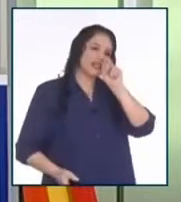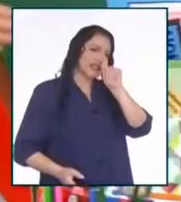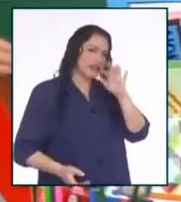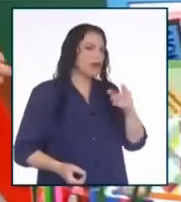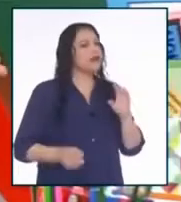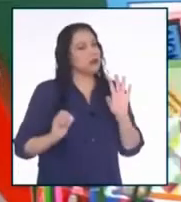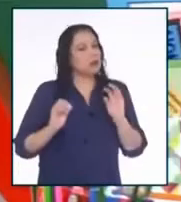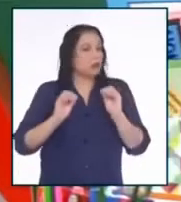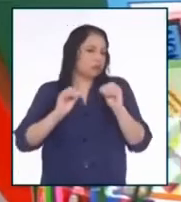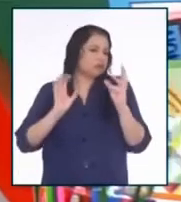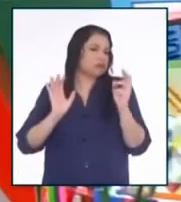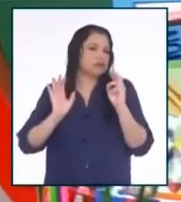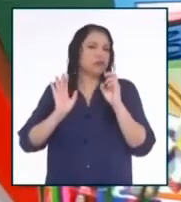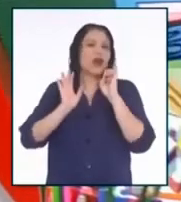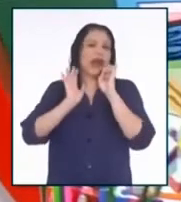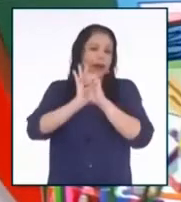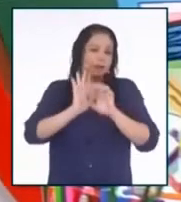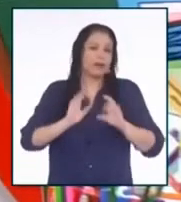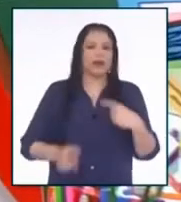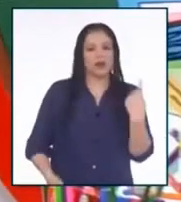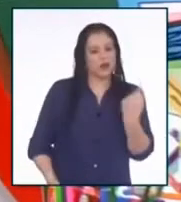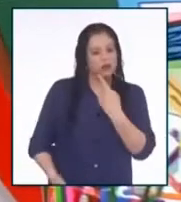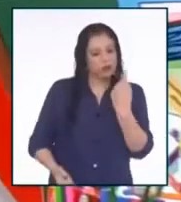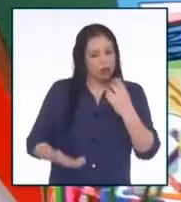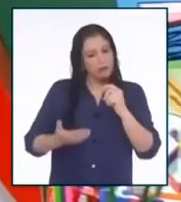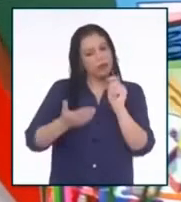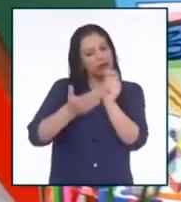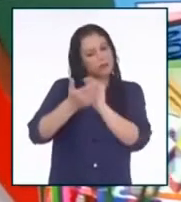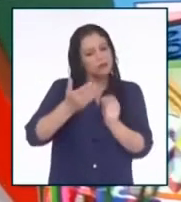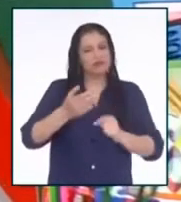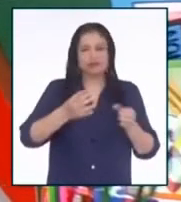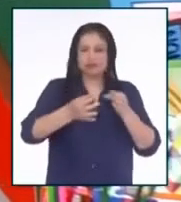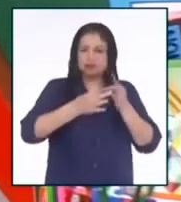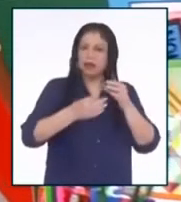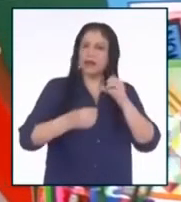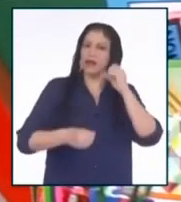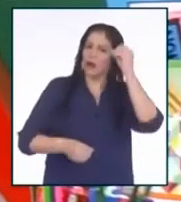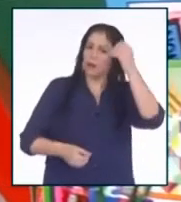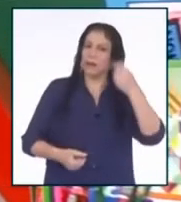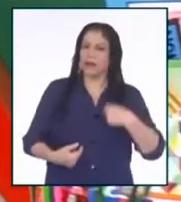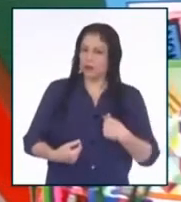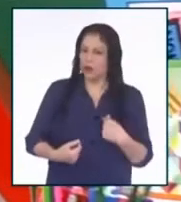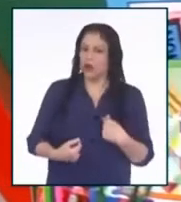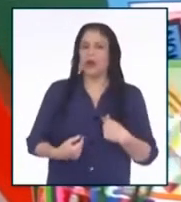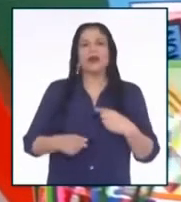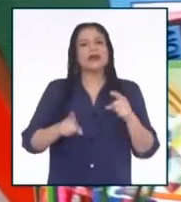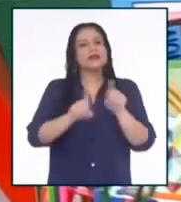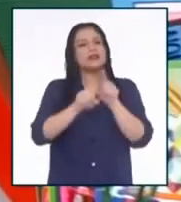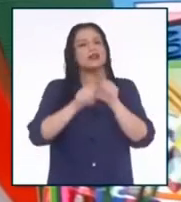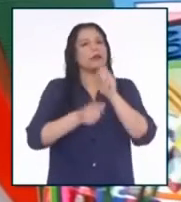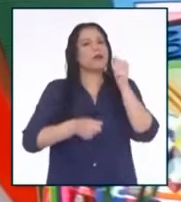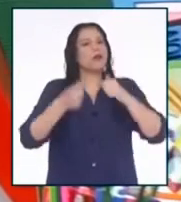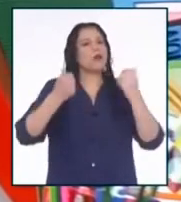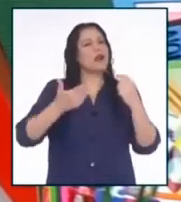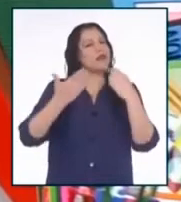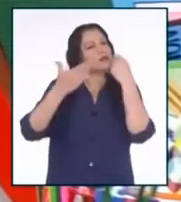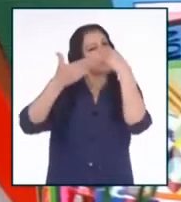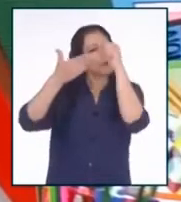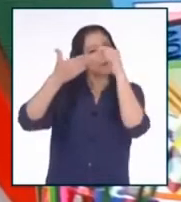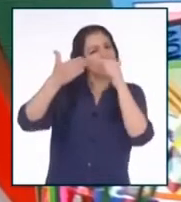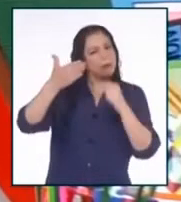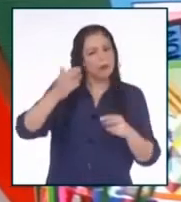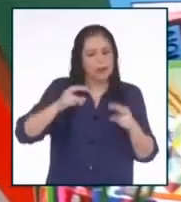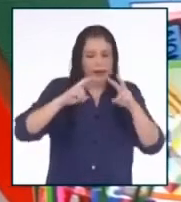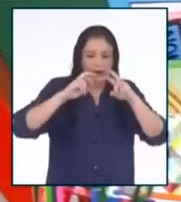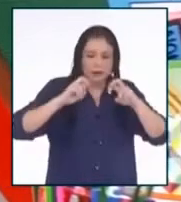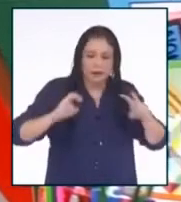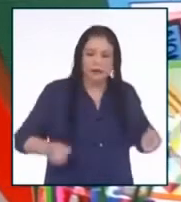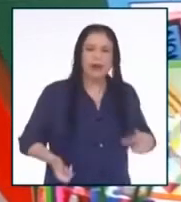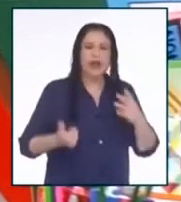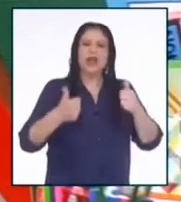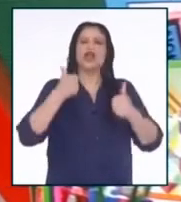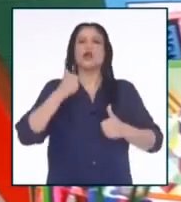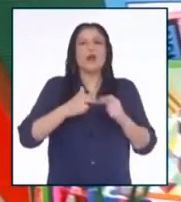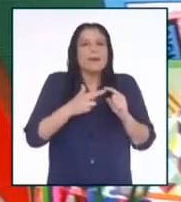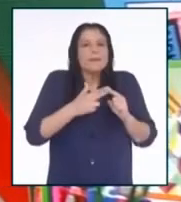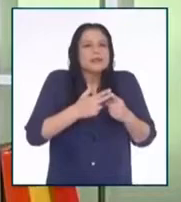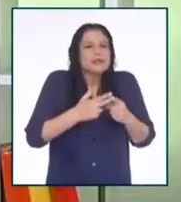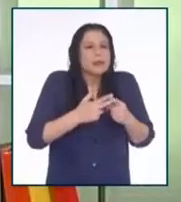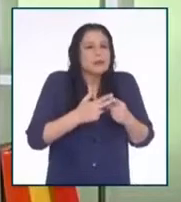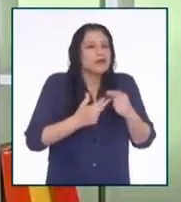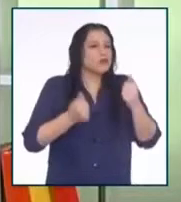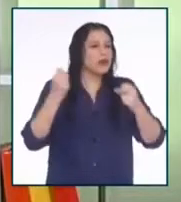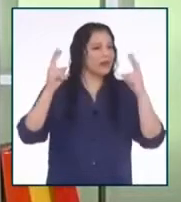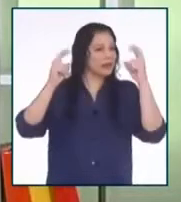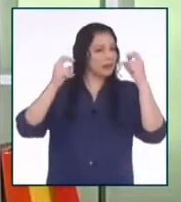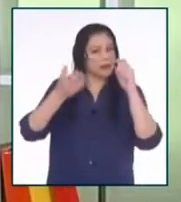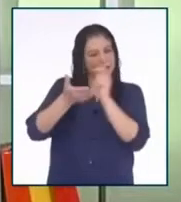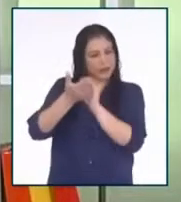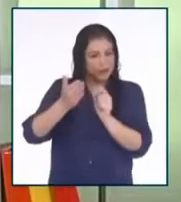claro. Así es, y no solo utilizamos el artículo de opinión que escribí, también recordamos los criterios para revisarlo y el punto de partida que nos incentivó a escribirlo.